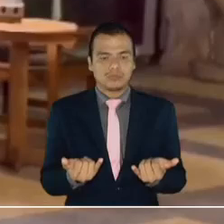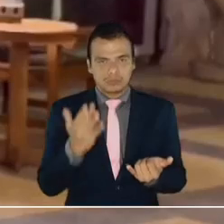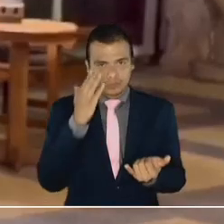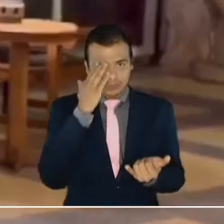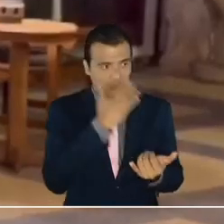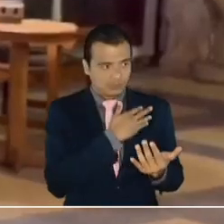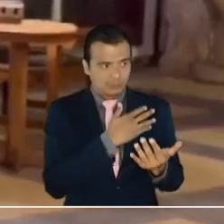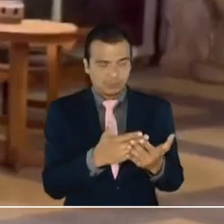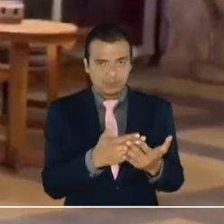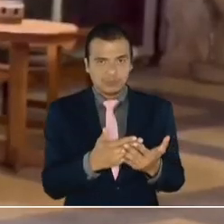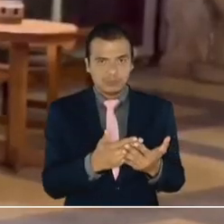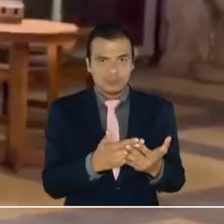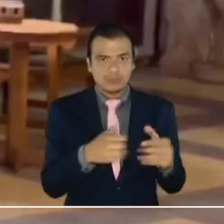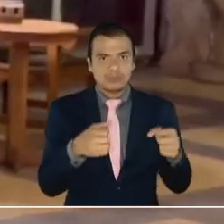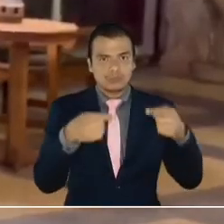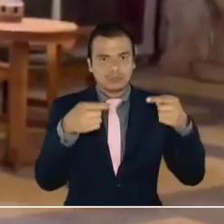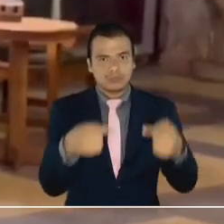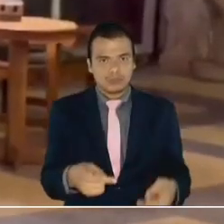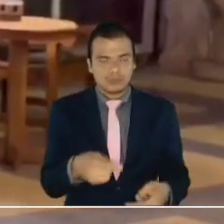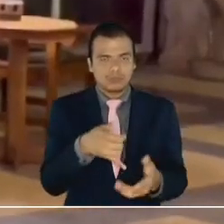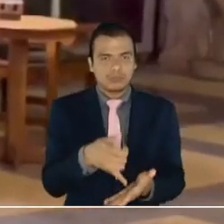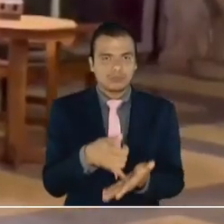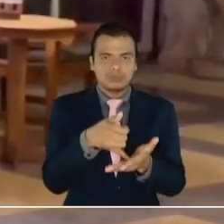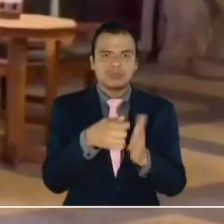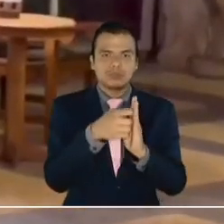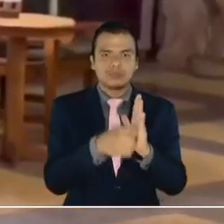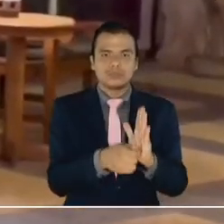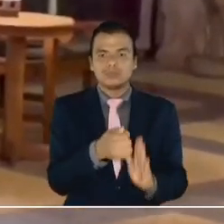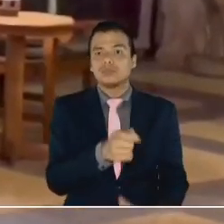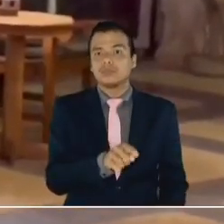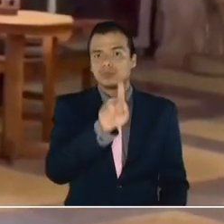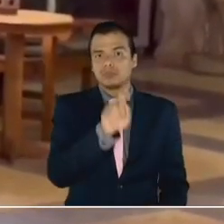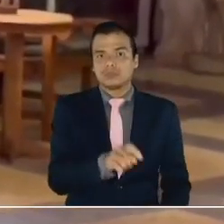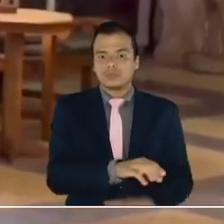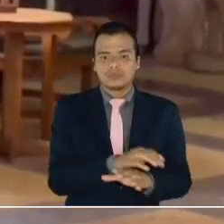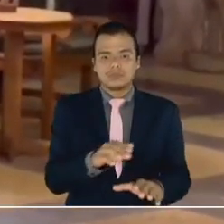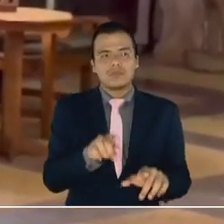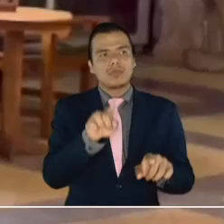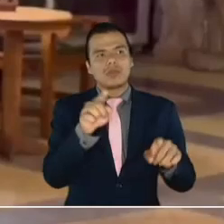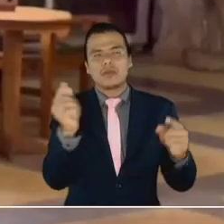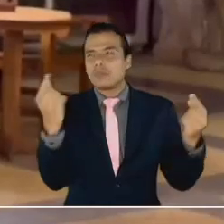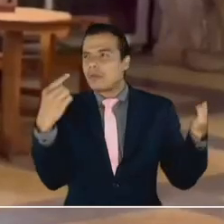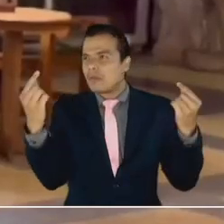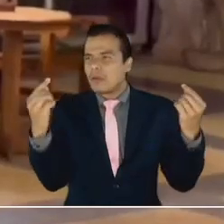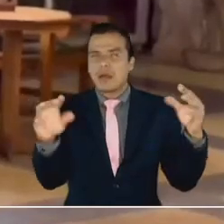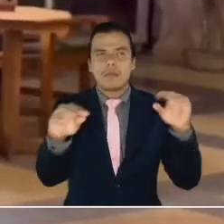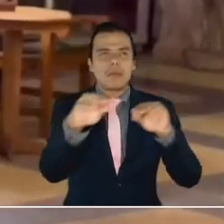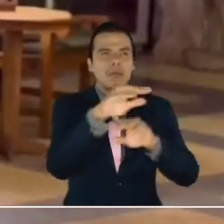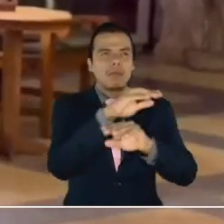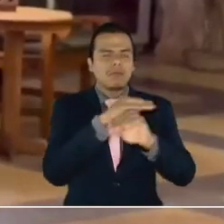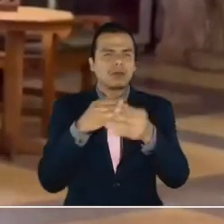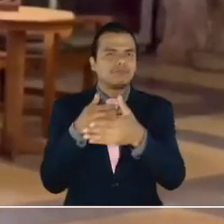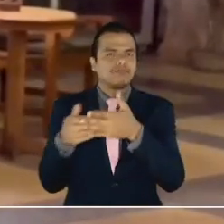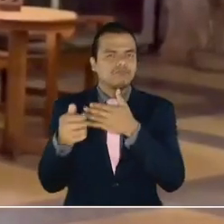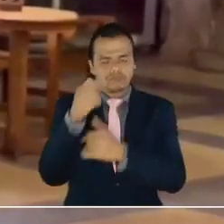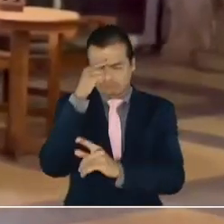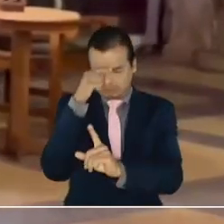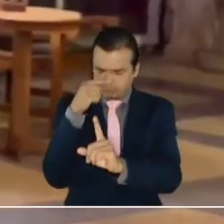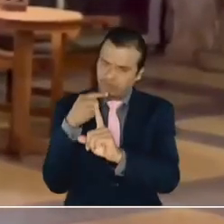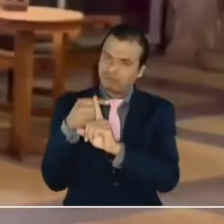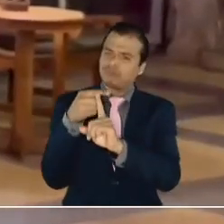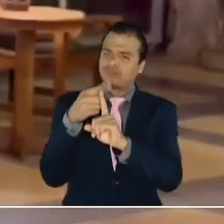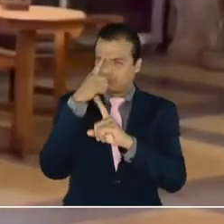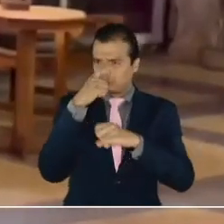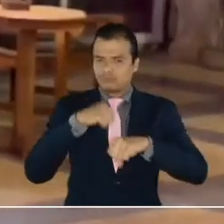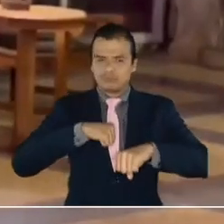comentarios, pero creo que viene más desde la parte positiva de esa energía, de esa buena vibra, que esta niña ya está jugando toda por este escudo y